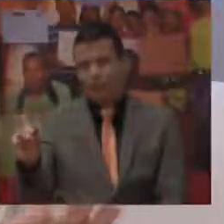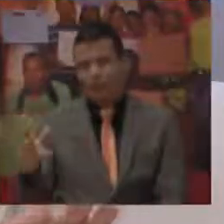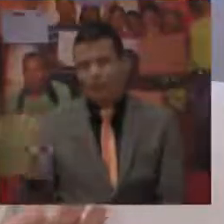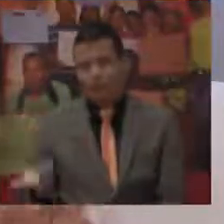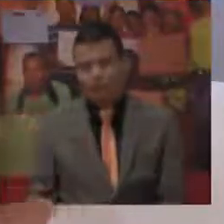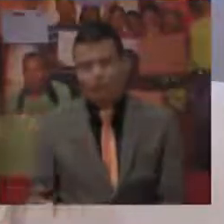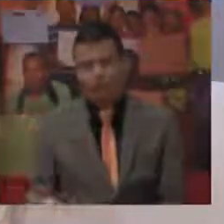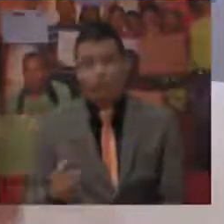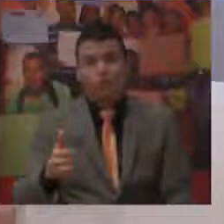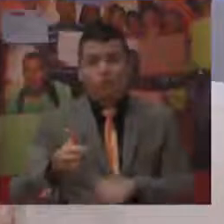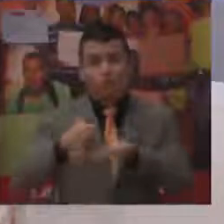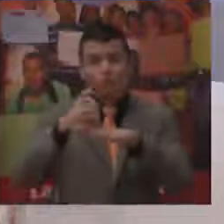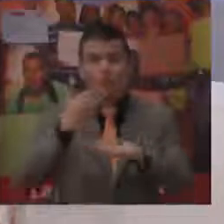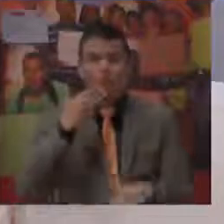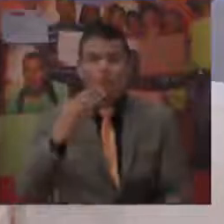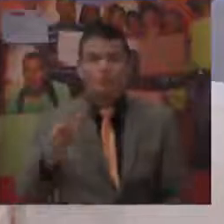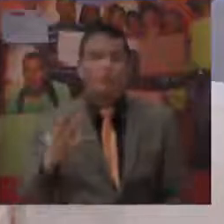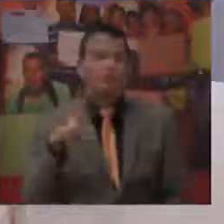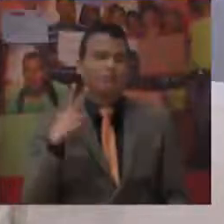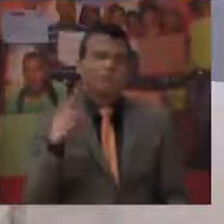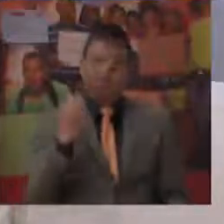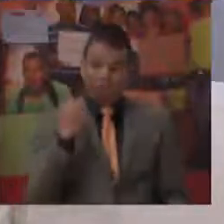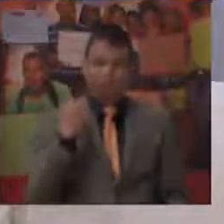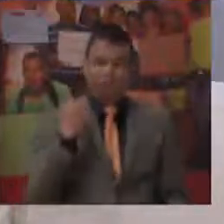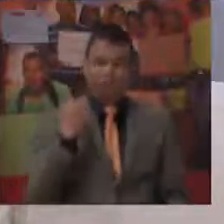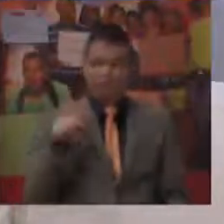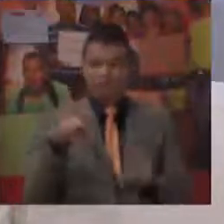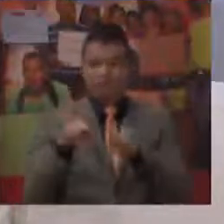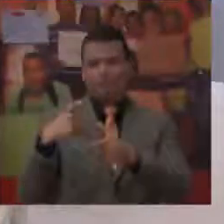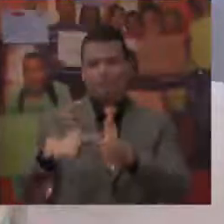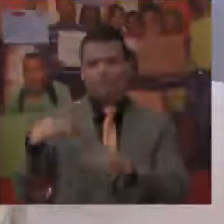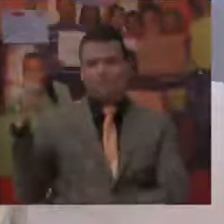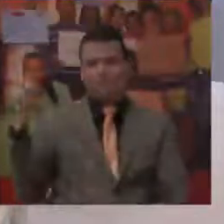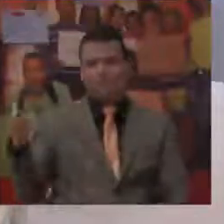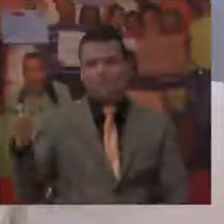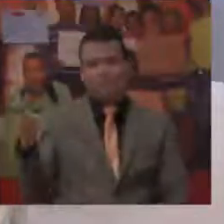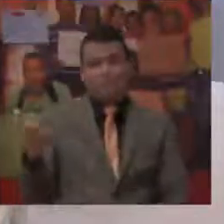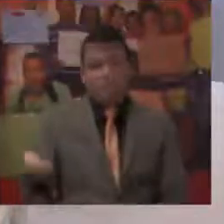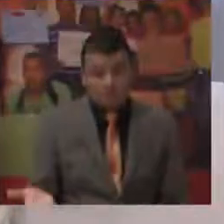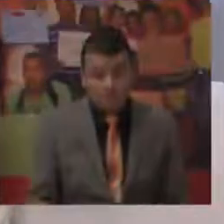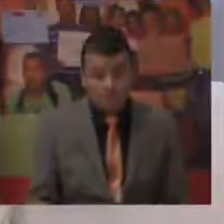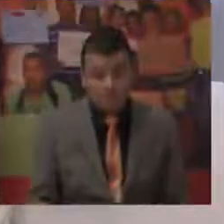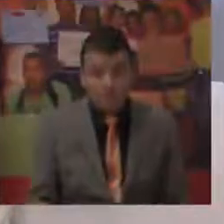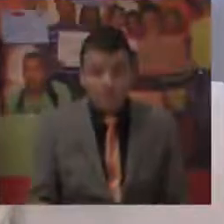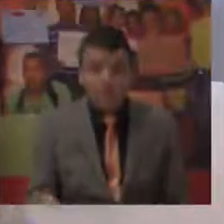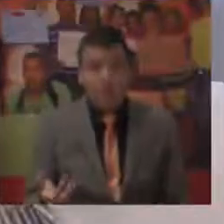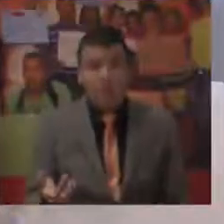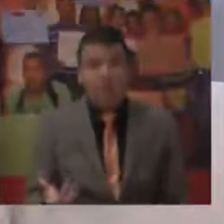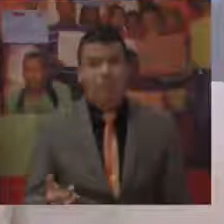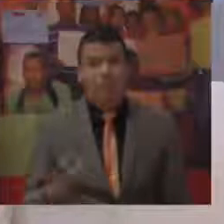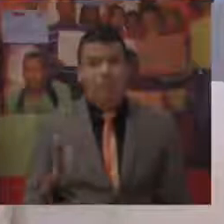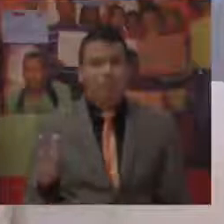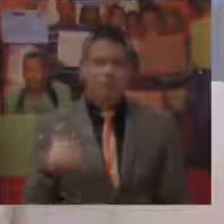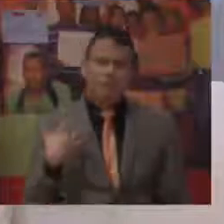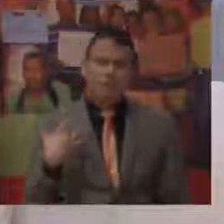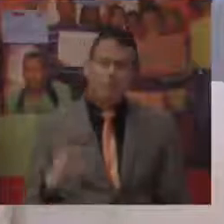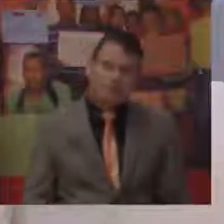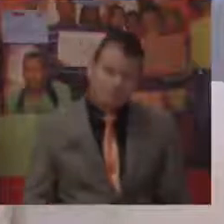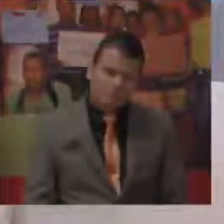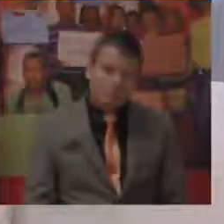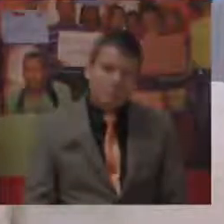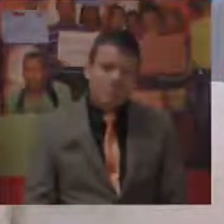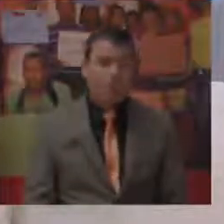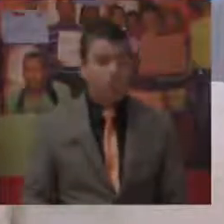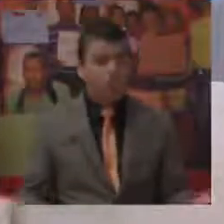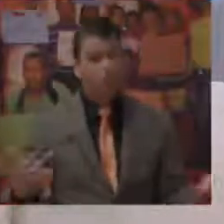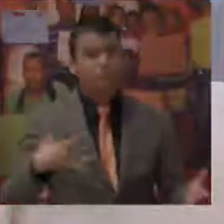tiene que pasar por gerencia, no me fue abierta la cuenta bancaria. Entonces, esto, como les digo, desmotiva, pero eso me